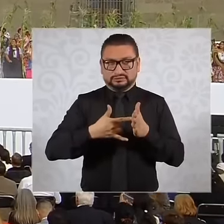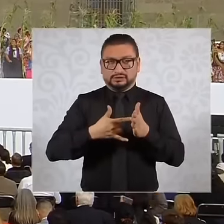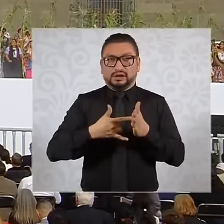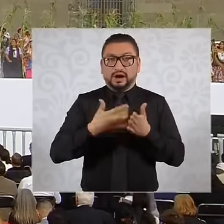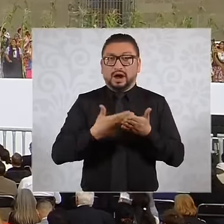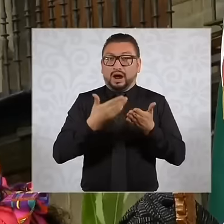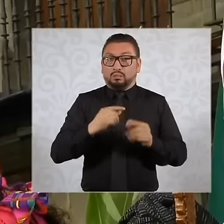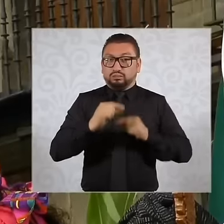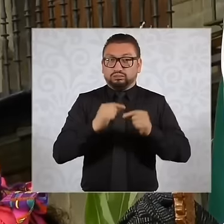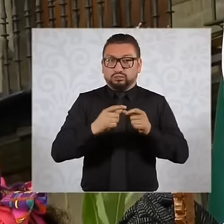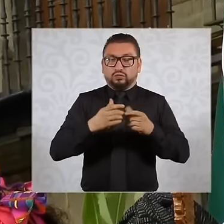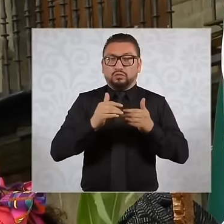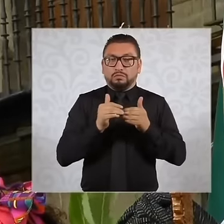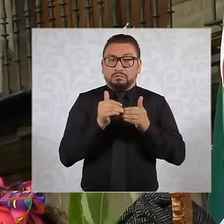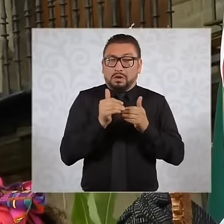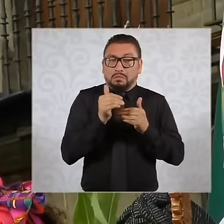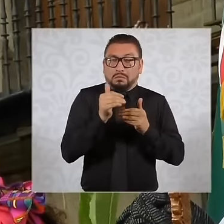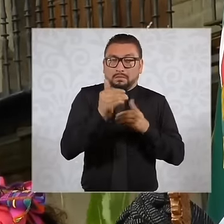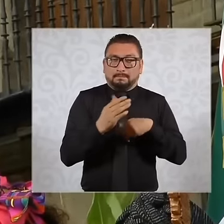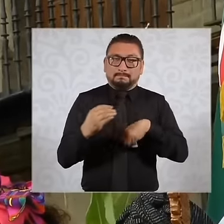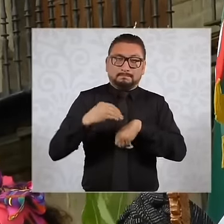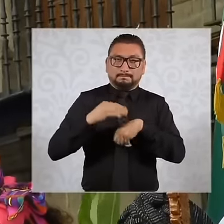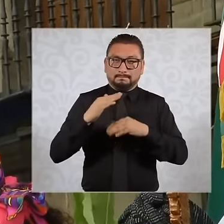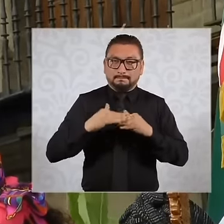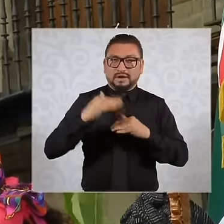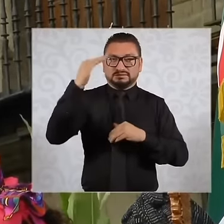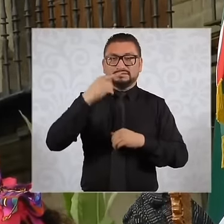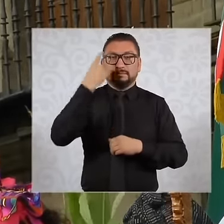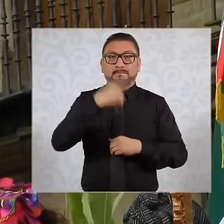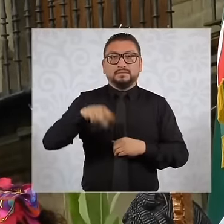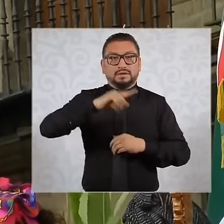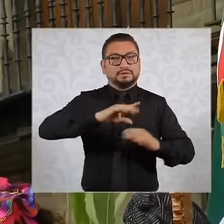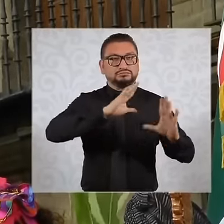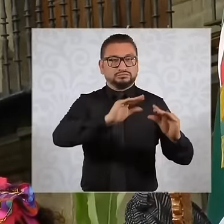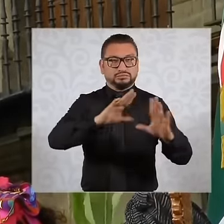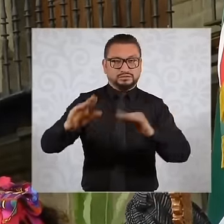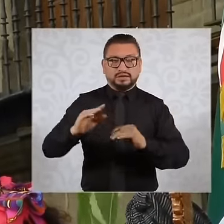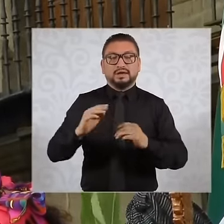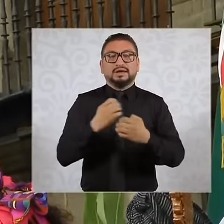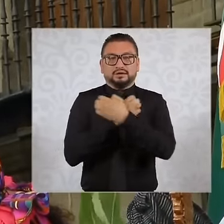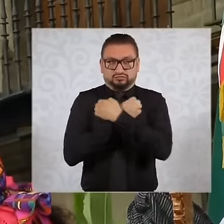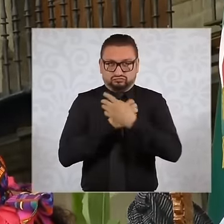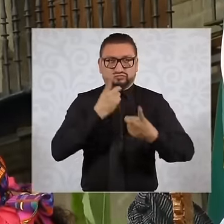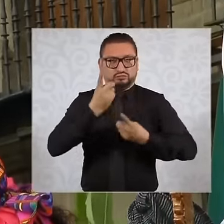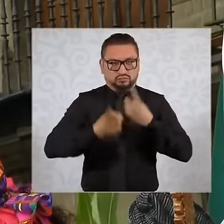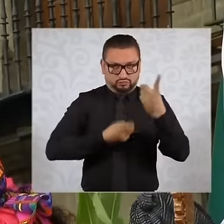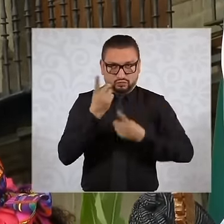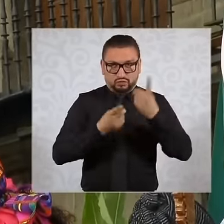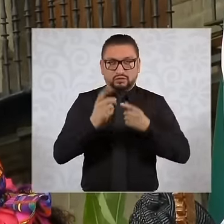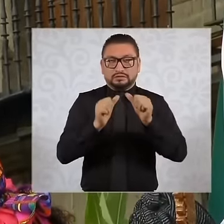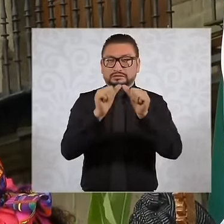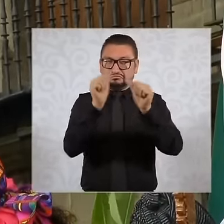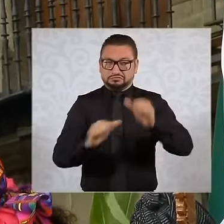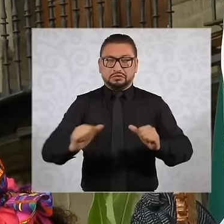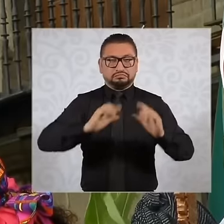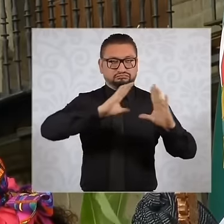se irá extendiendo gradualmente para enseñar educación física y